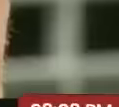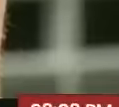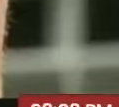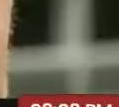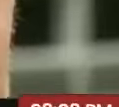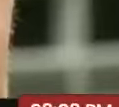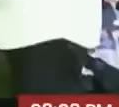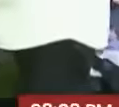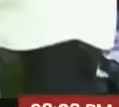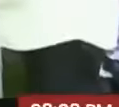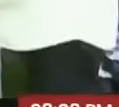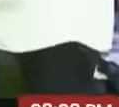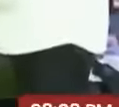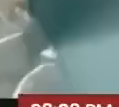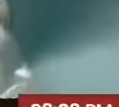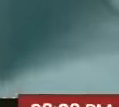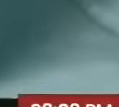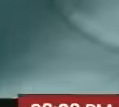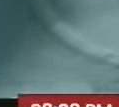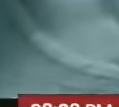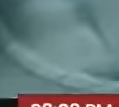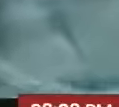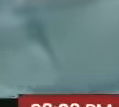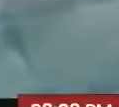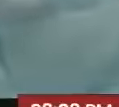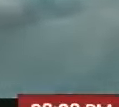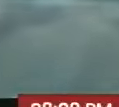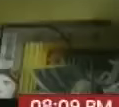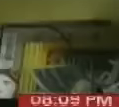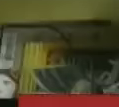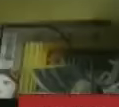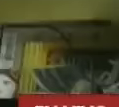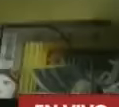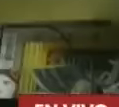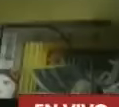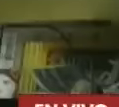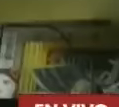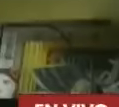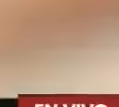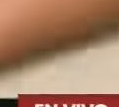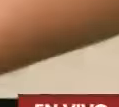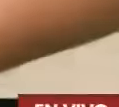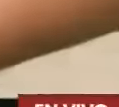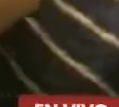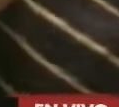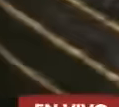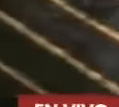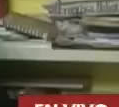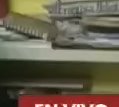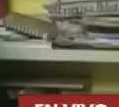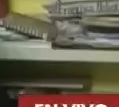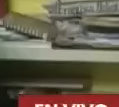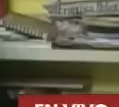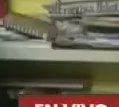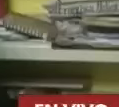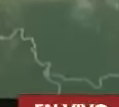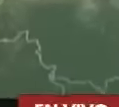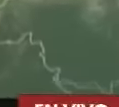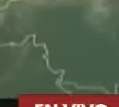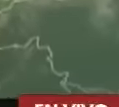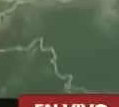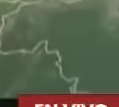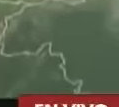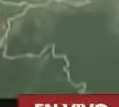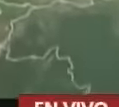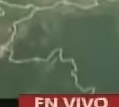un sentimiento de no estar solos en esta situación. Gracias, presidente, por haber creado la ABENAP,